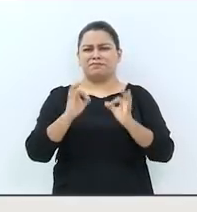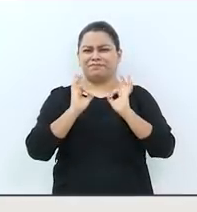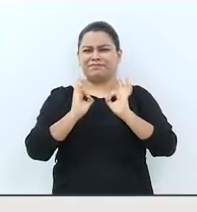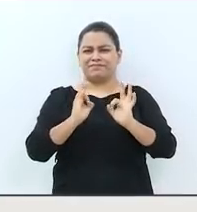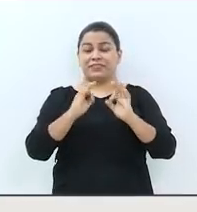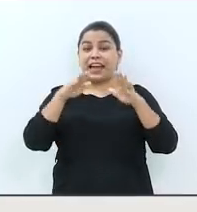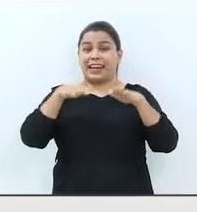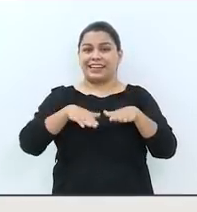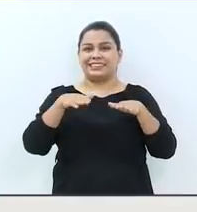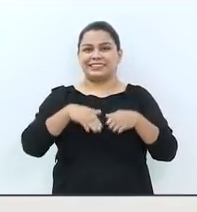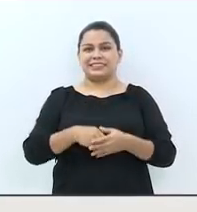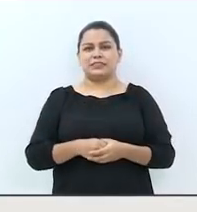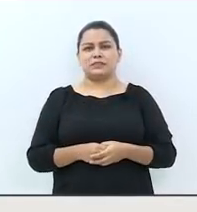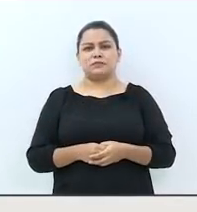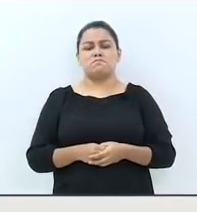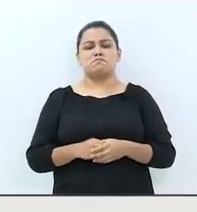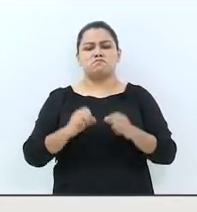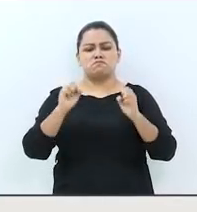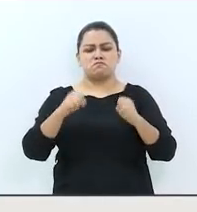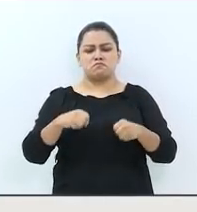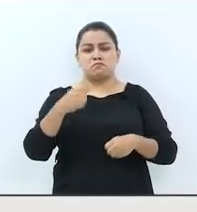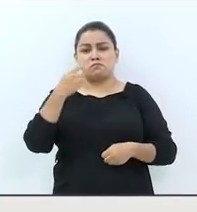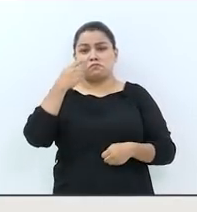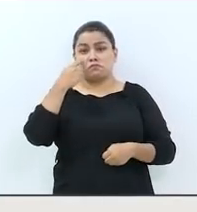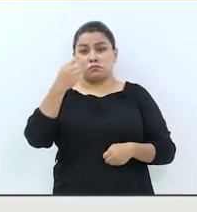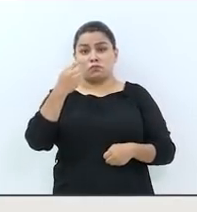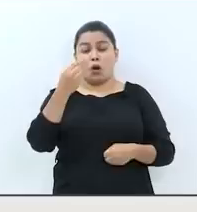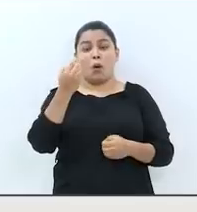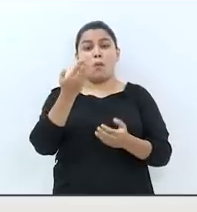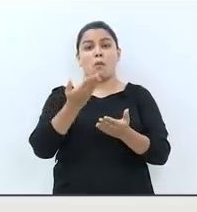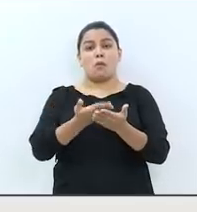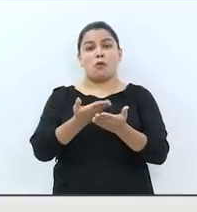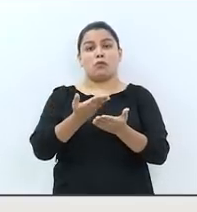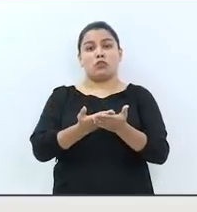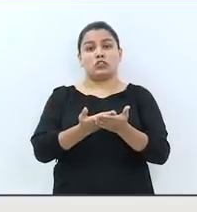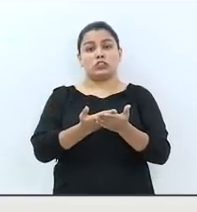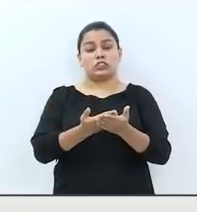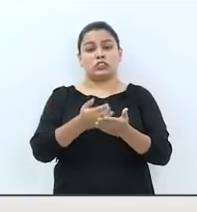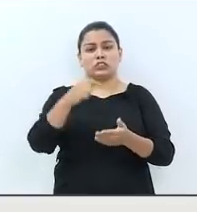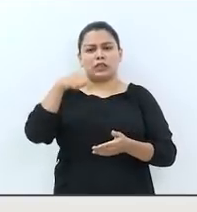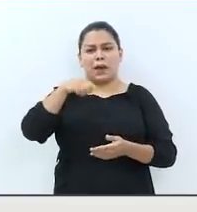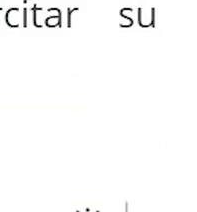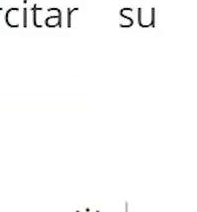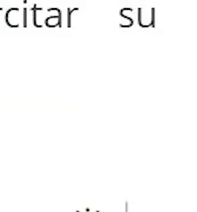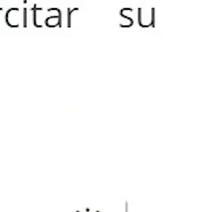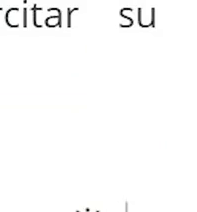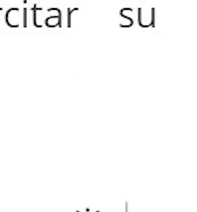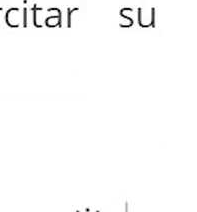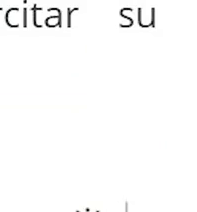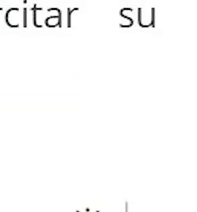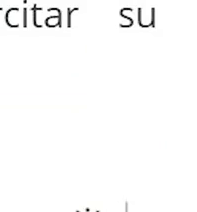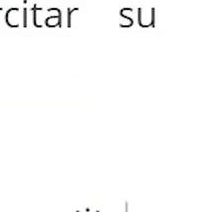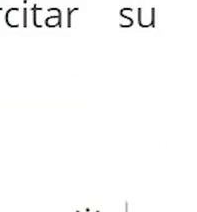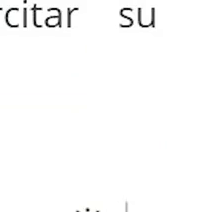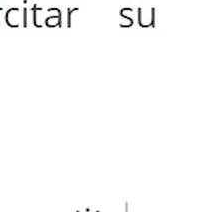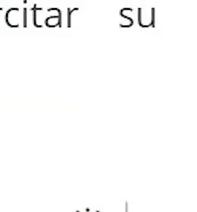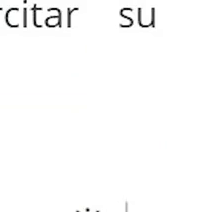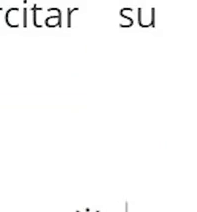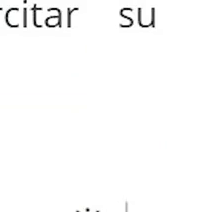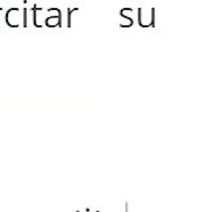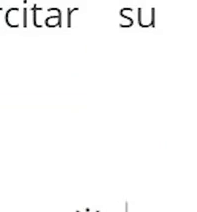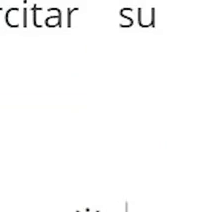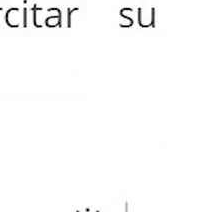Excelente, muchísimas gracias. Como podemos ver en el propósito de la sesión, están resaltadas algunas palabritas. Proponer alternativas